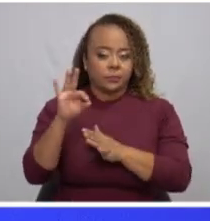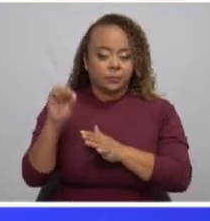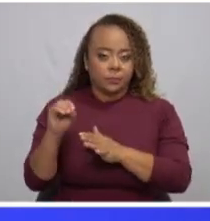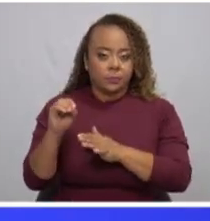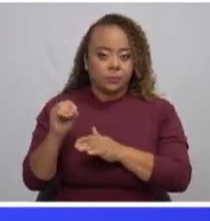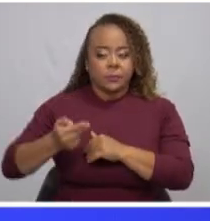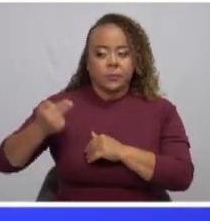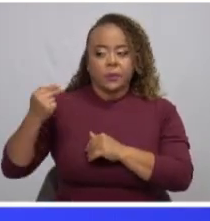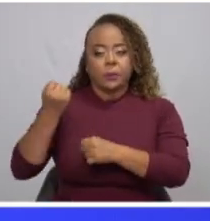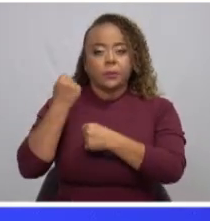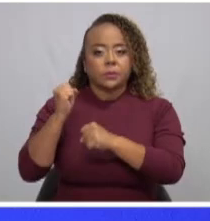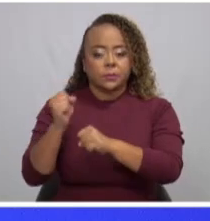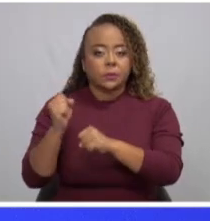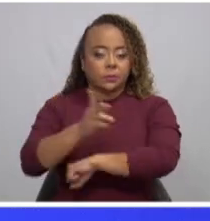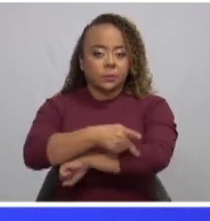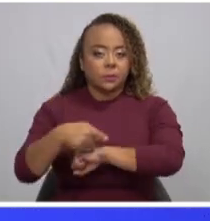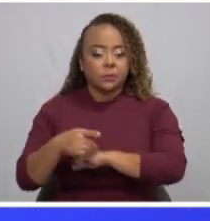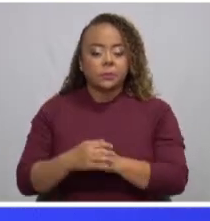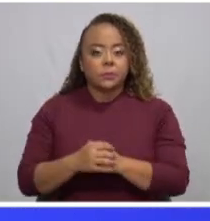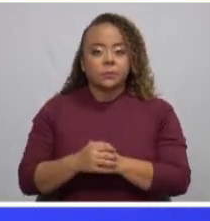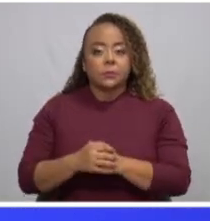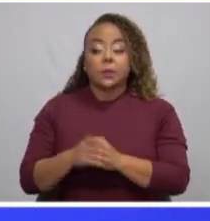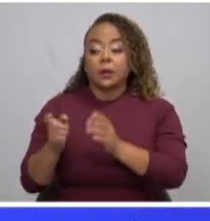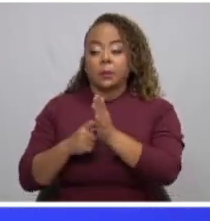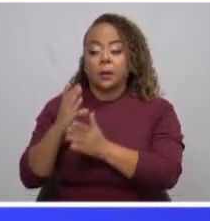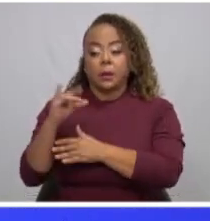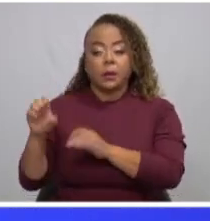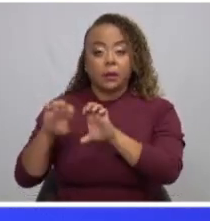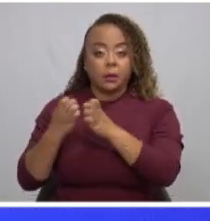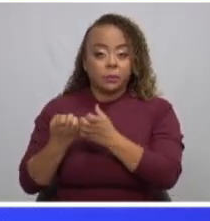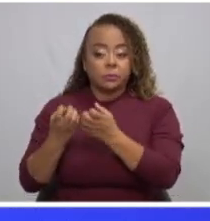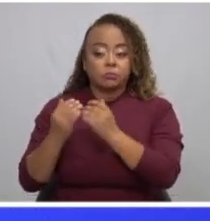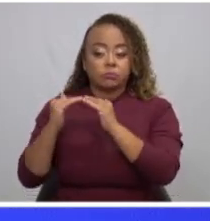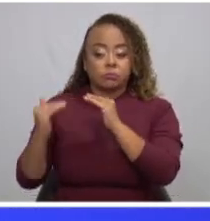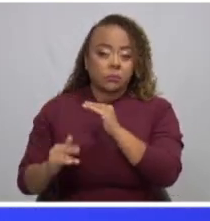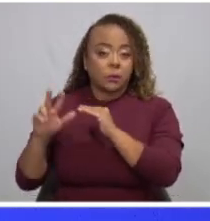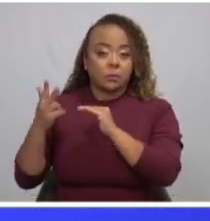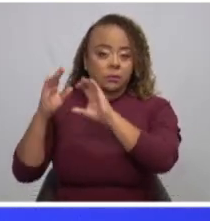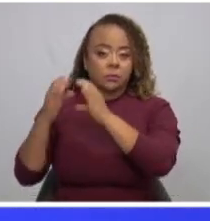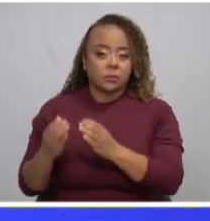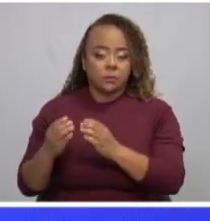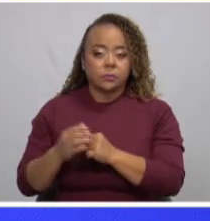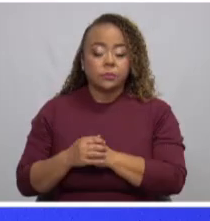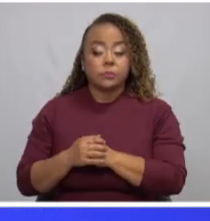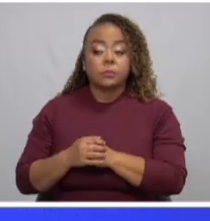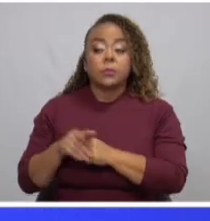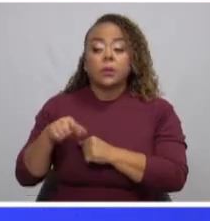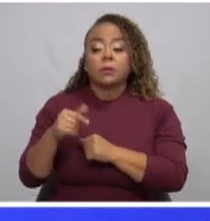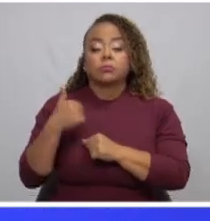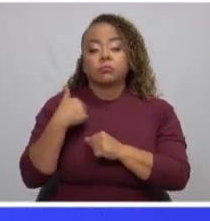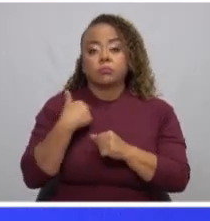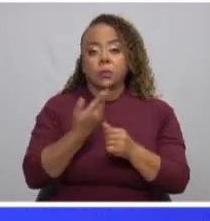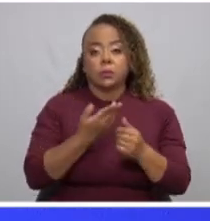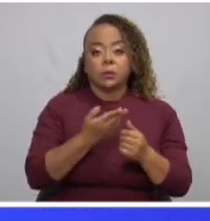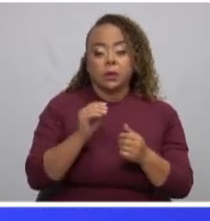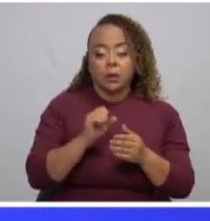histórico municipal punta Arenas se debía a la caja el equipo termina descendiendo a Tercera División ellos adquieren la franquicia que vos